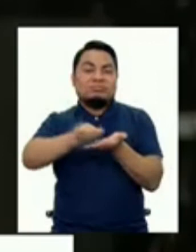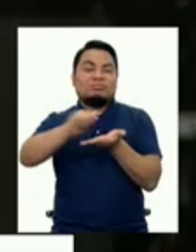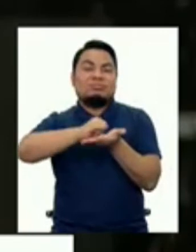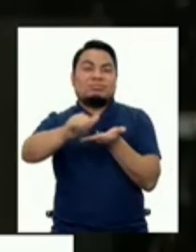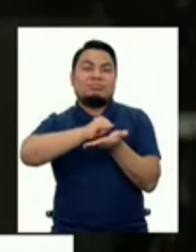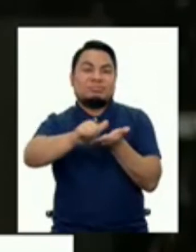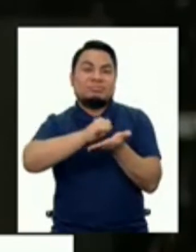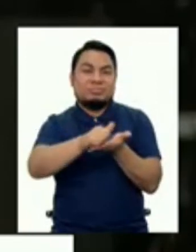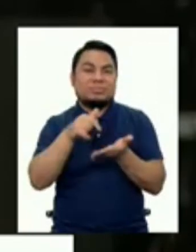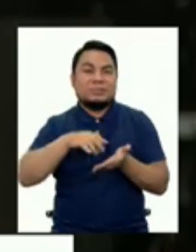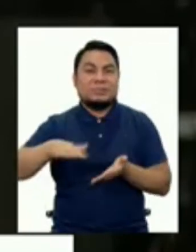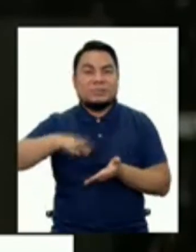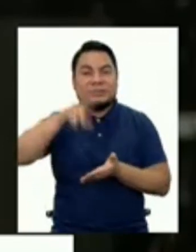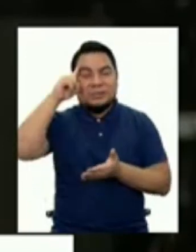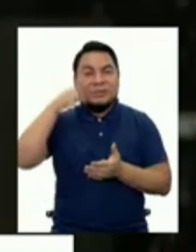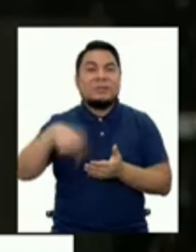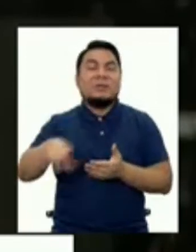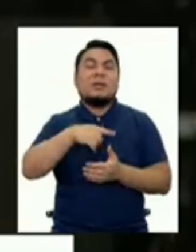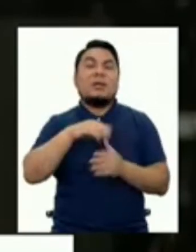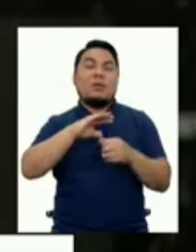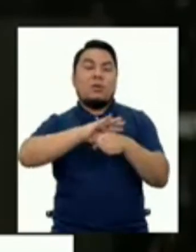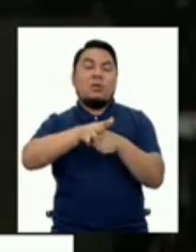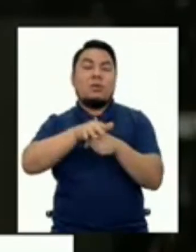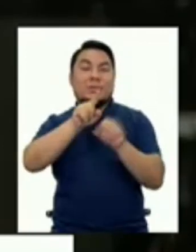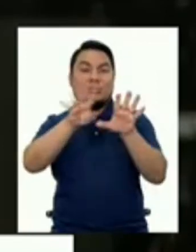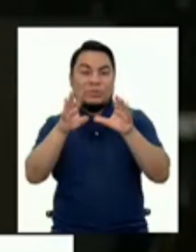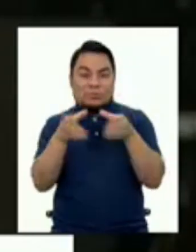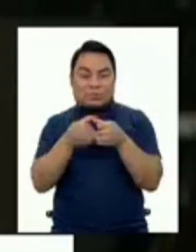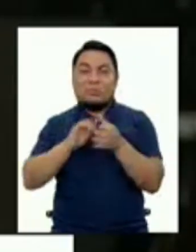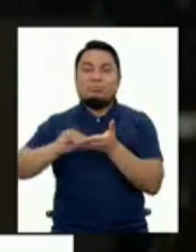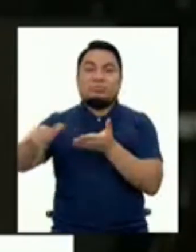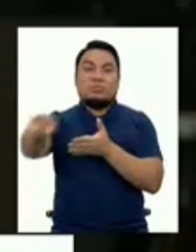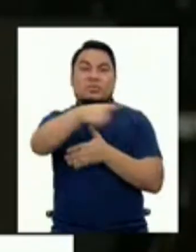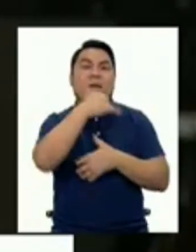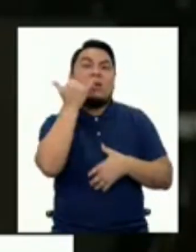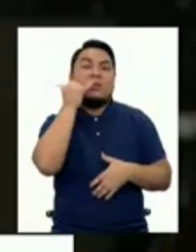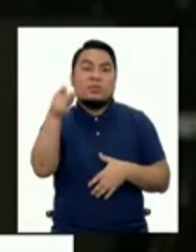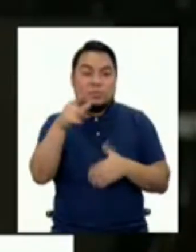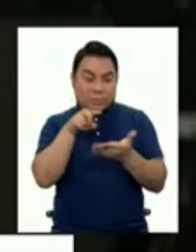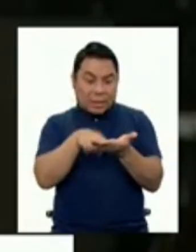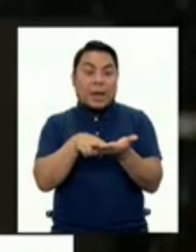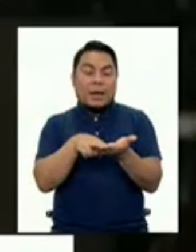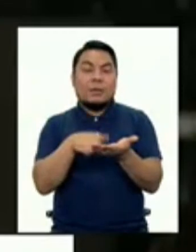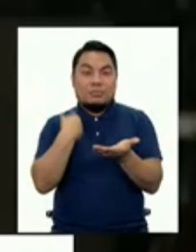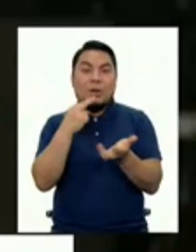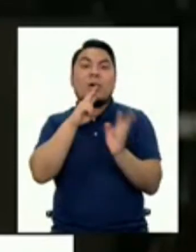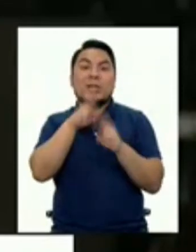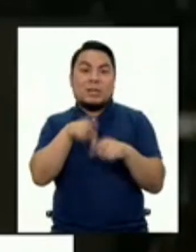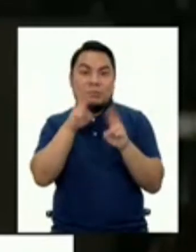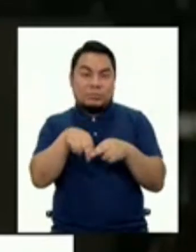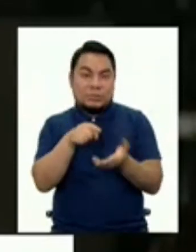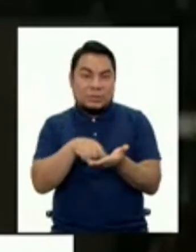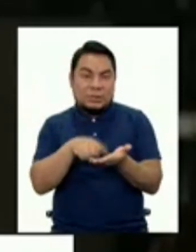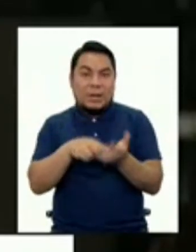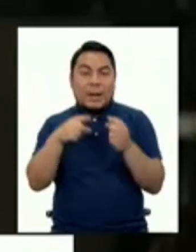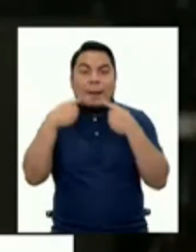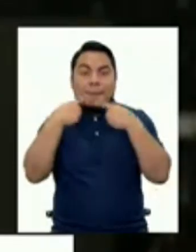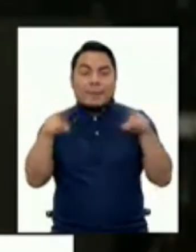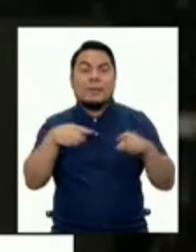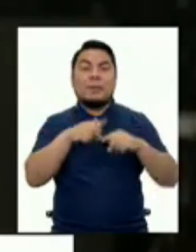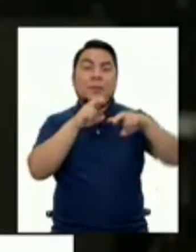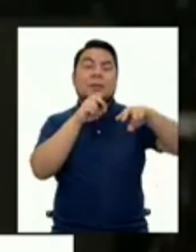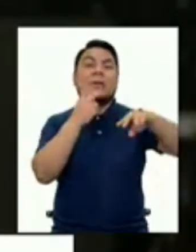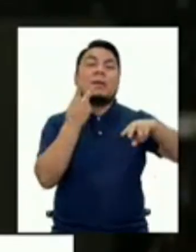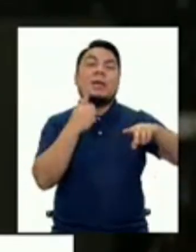iniciado la encuesta nacional COVID-19 y todos pueden llenar esa encuesta con el siguiente mensaje,